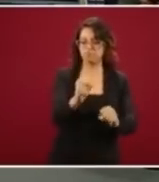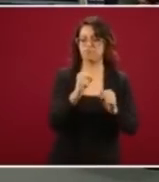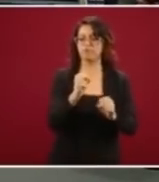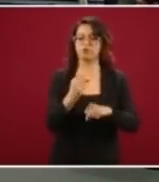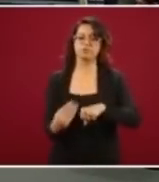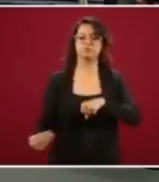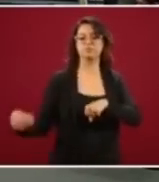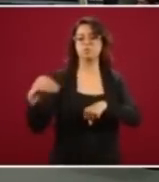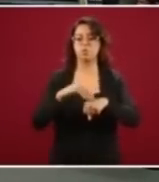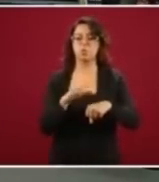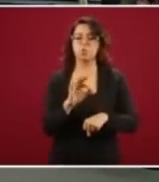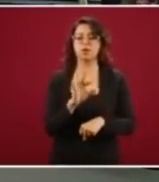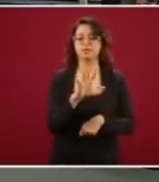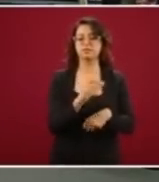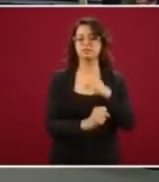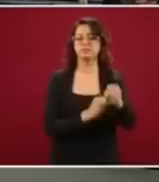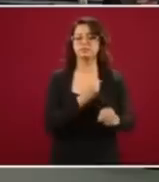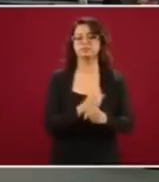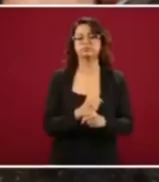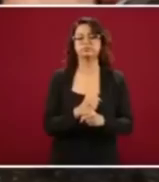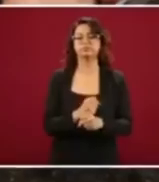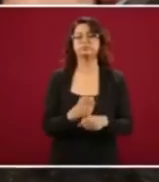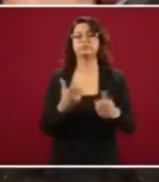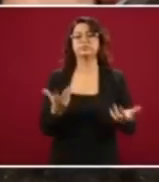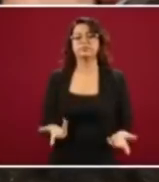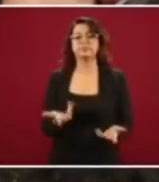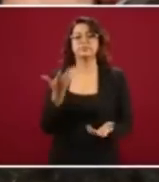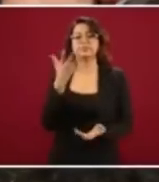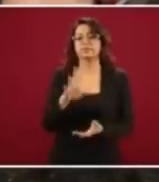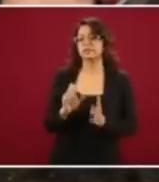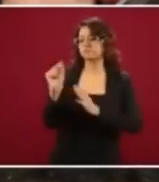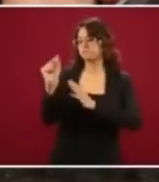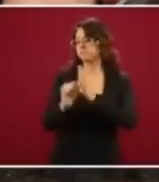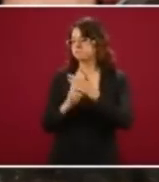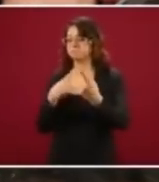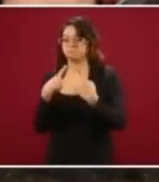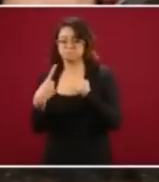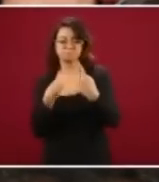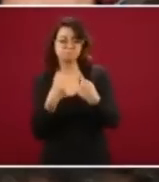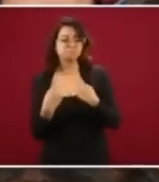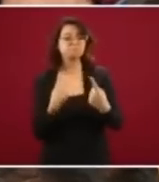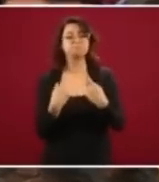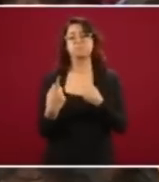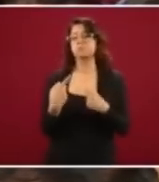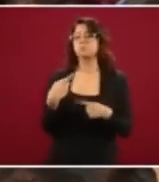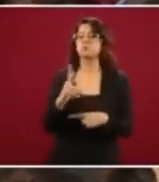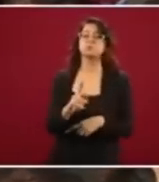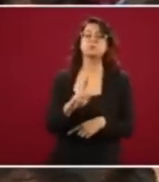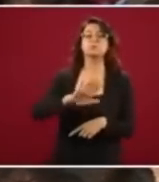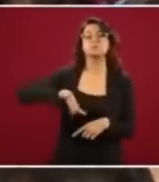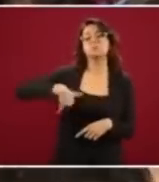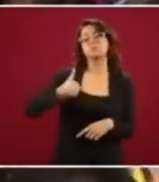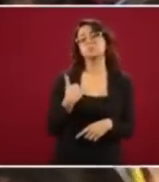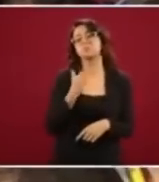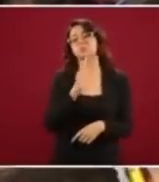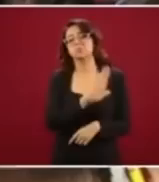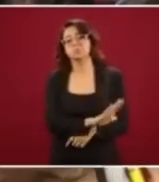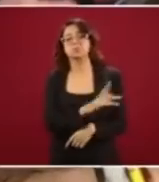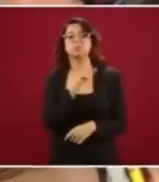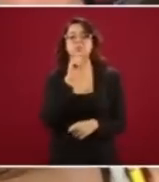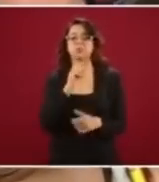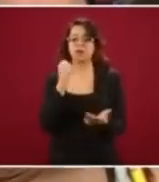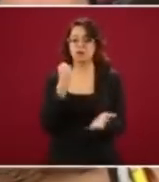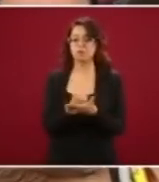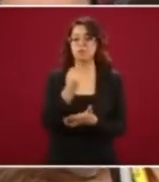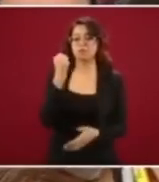es la pena máxima. Se aprueba tras 10 meses de haber permanecido en la congeladora esta iniciativa. Se aprueba también de forma